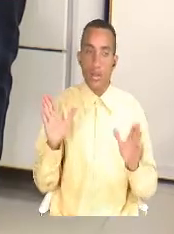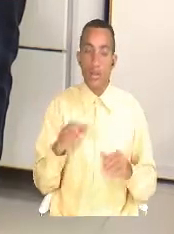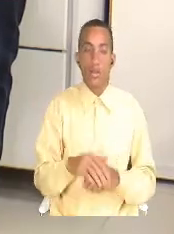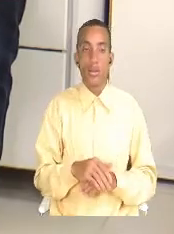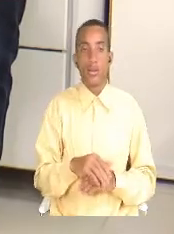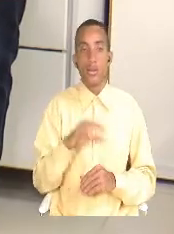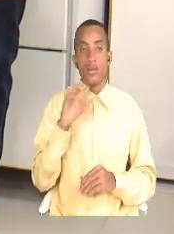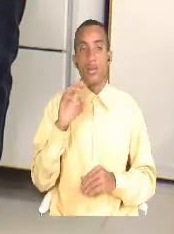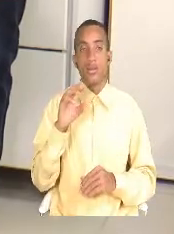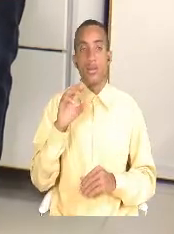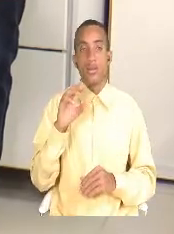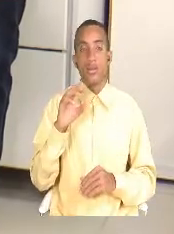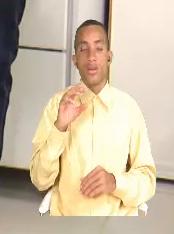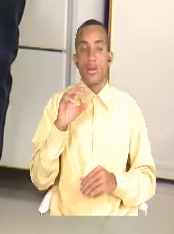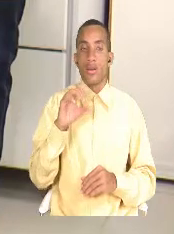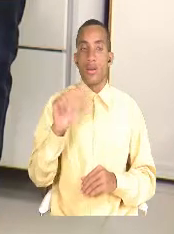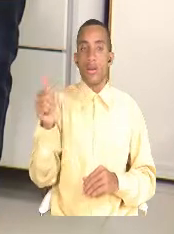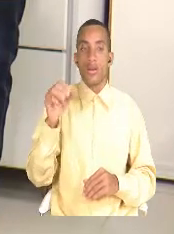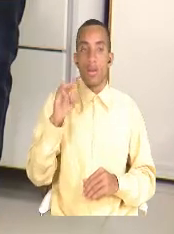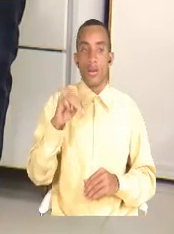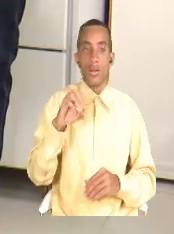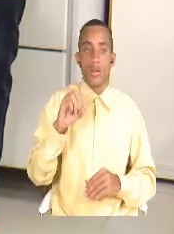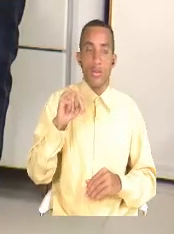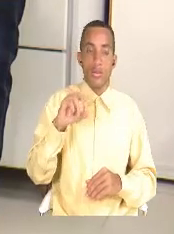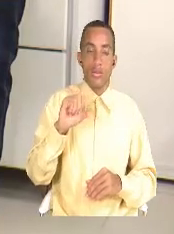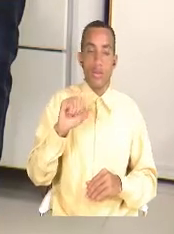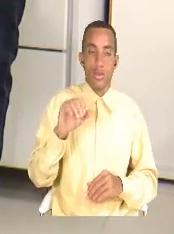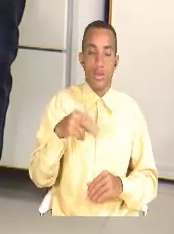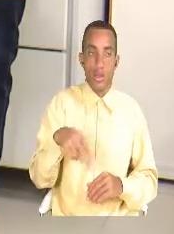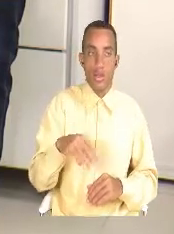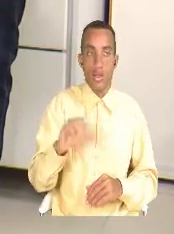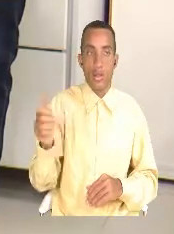Moña, está Jason Neutra,